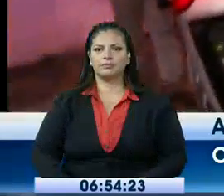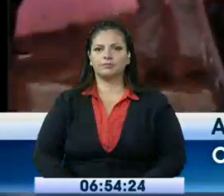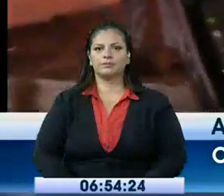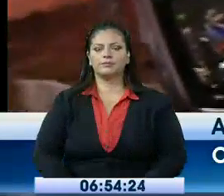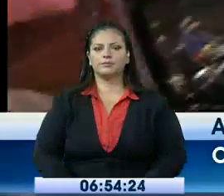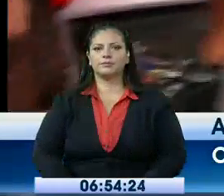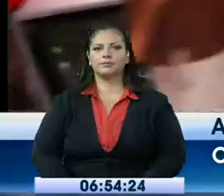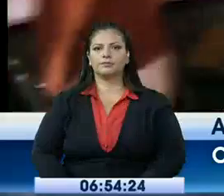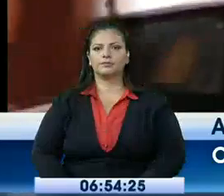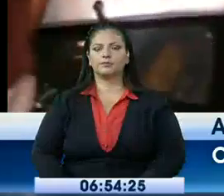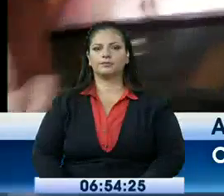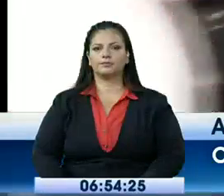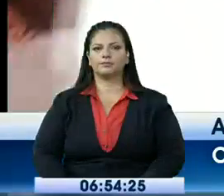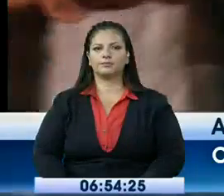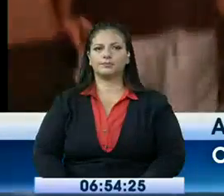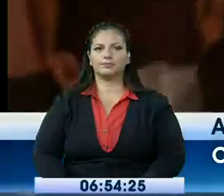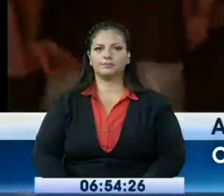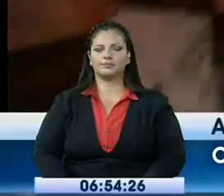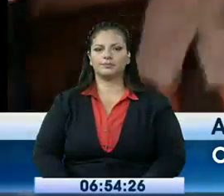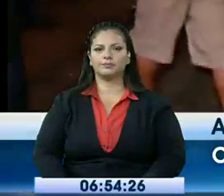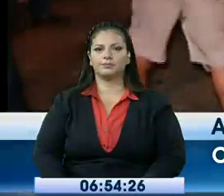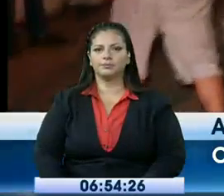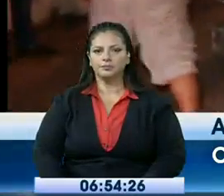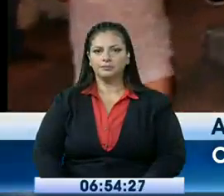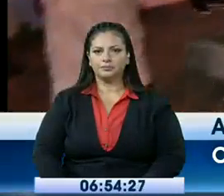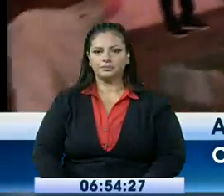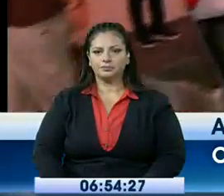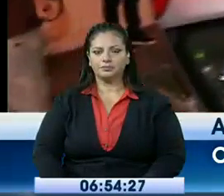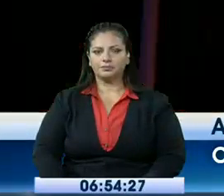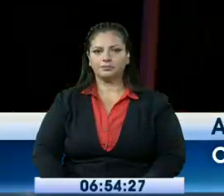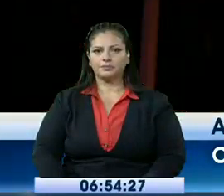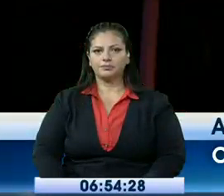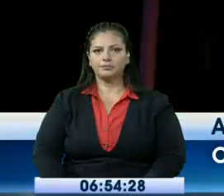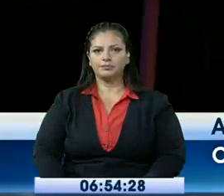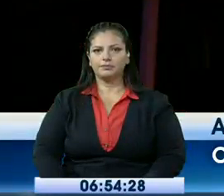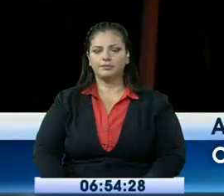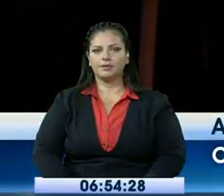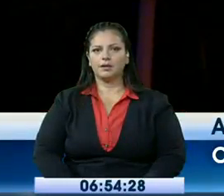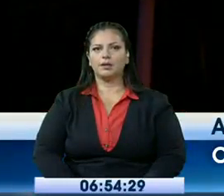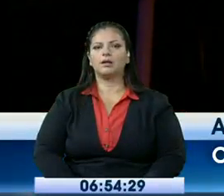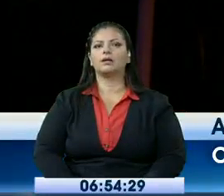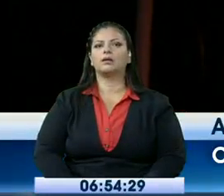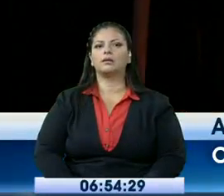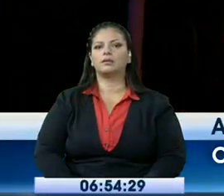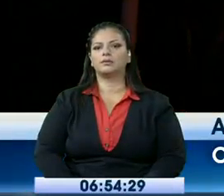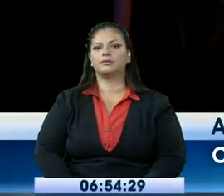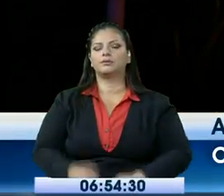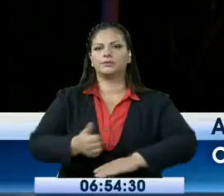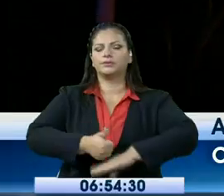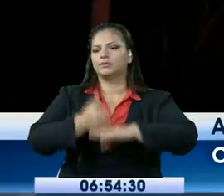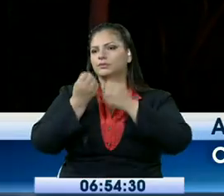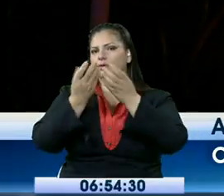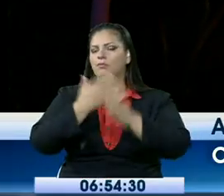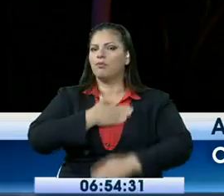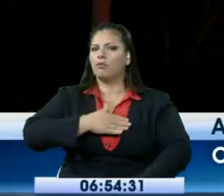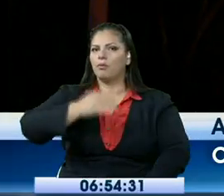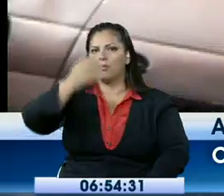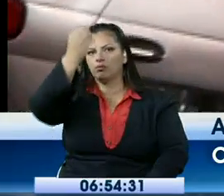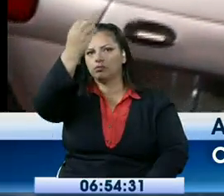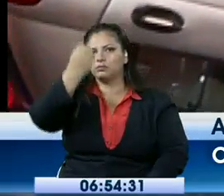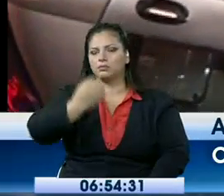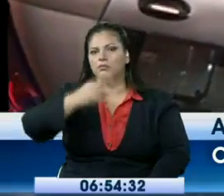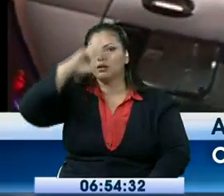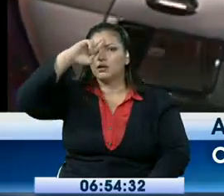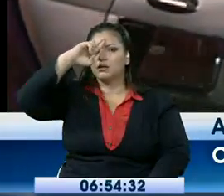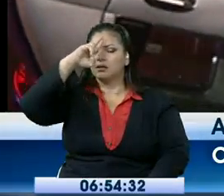Habitantes del sector exigen a conductores que circulen por esa zona a respetar la luz del semáforo para evitar